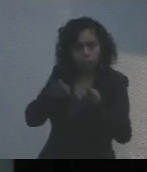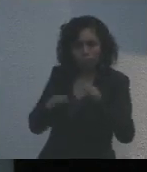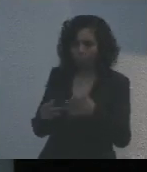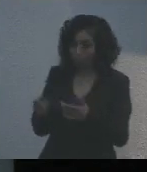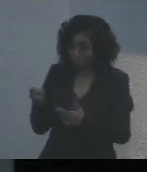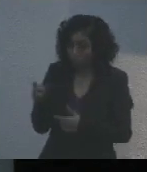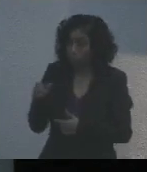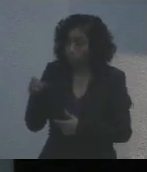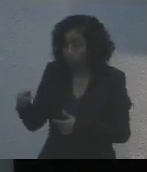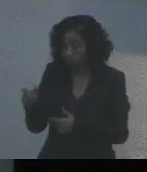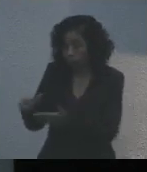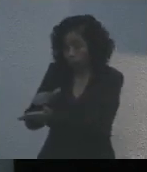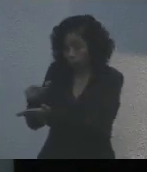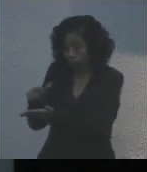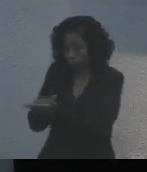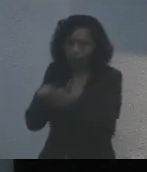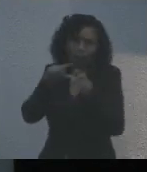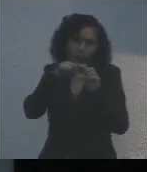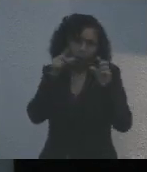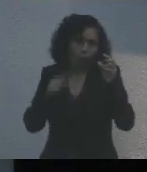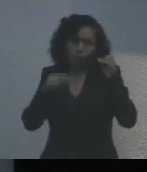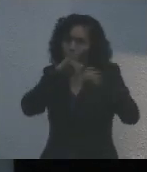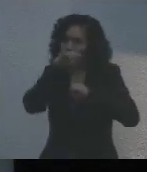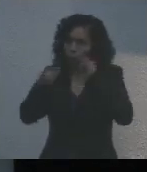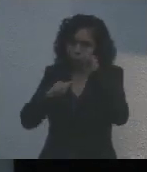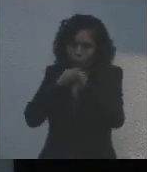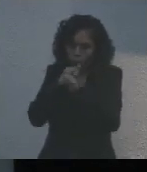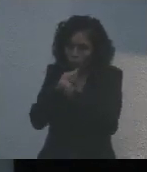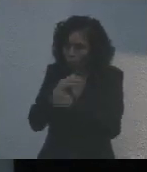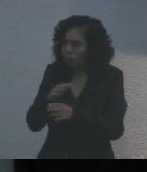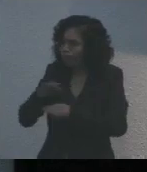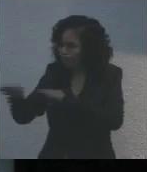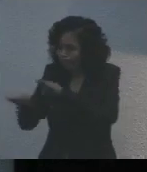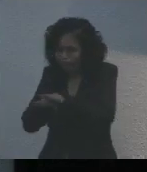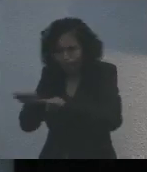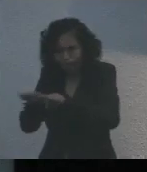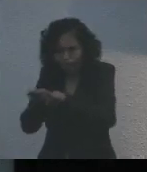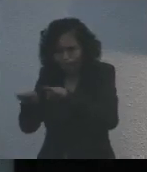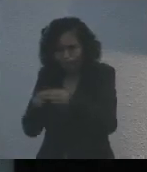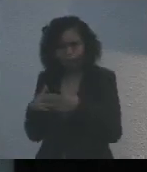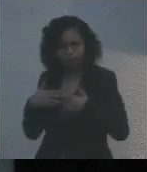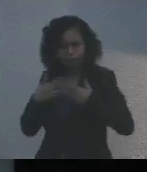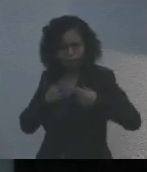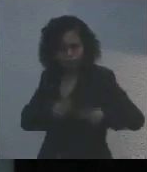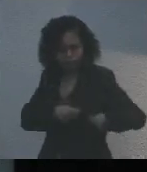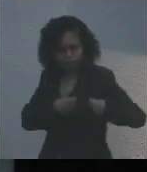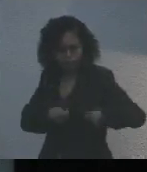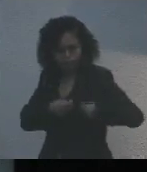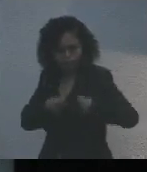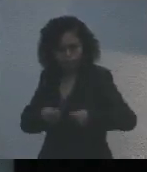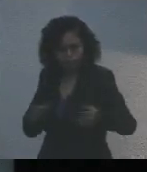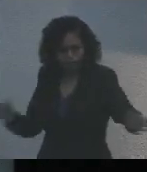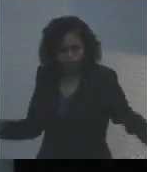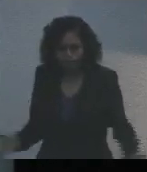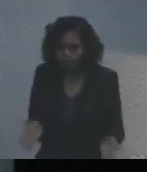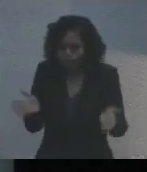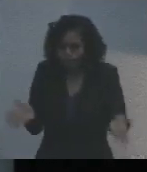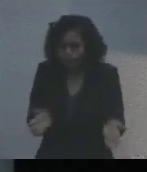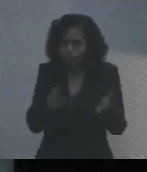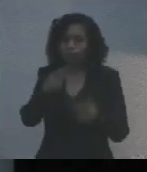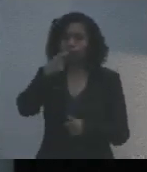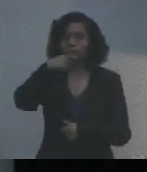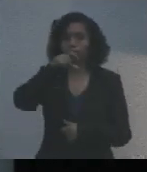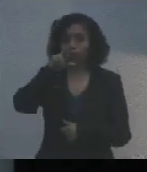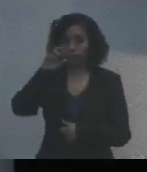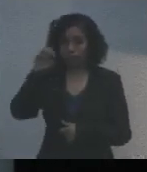local nacional e internacional por su contribución a la preservación de la etnia Maya del estado de quintan